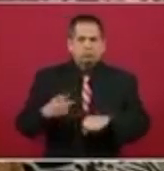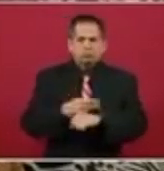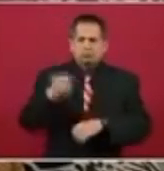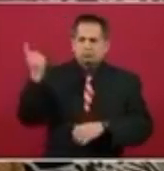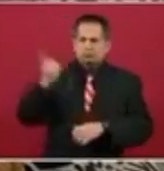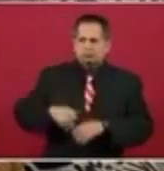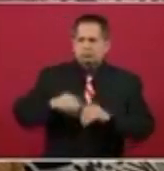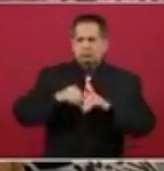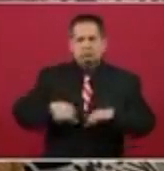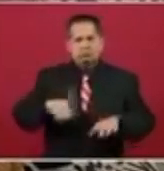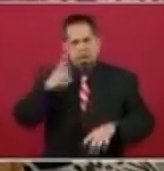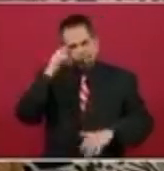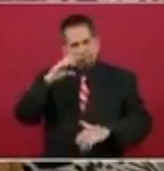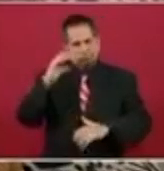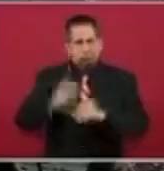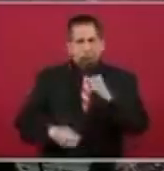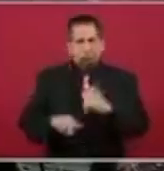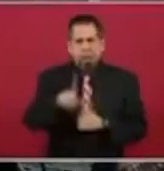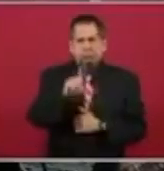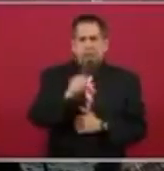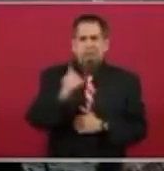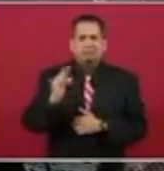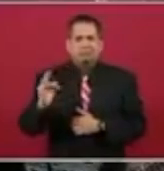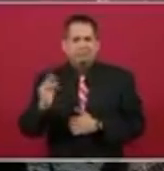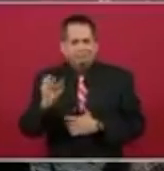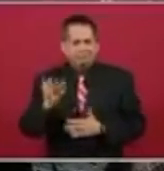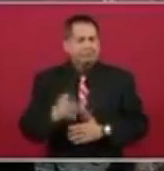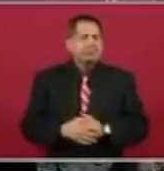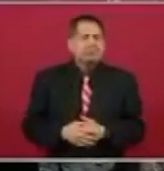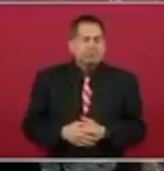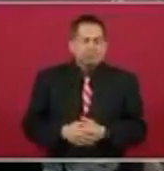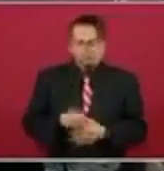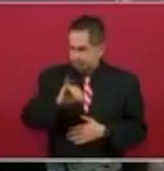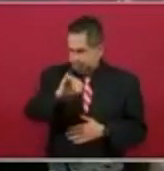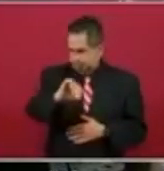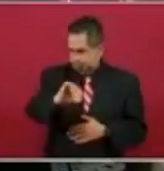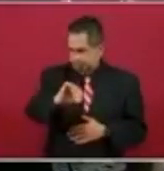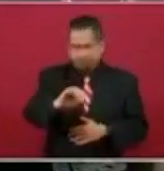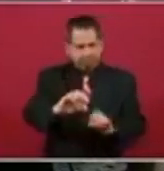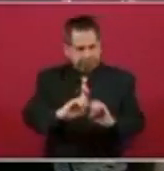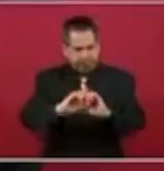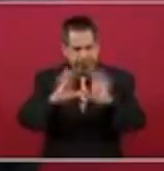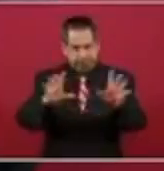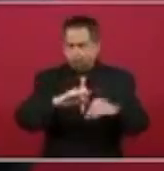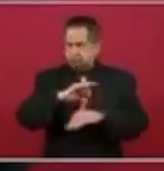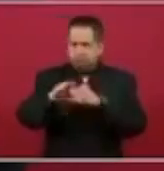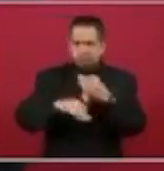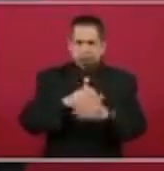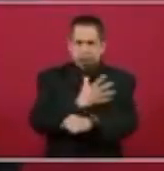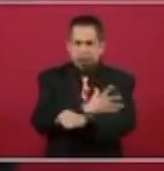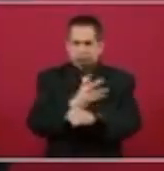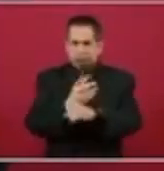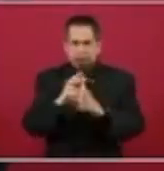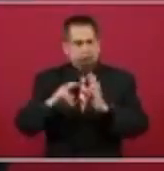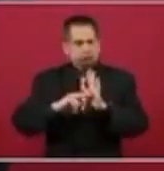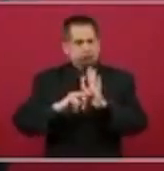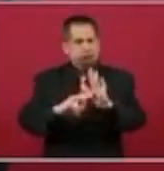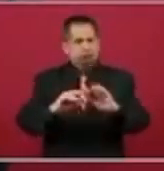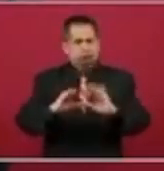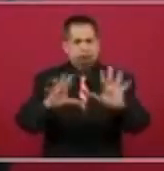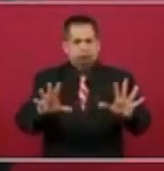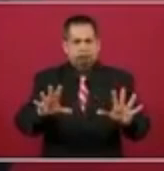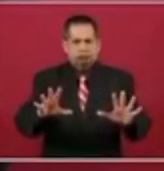abrirá el expediente y no se ocultará nada. Todo se va a transparentar y miren, para